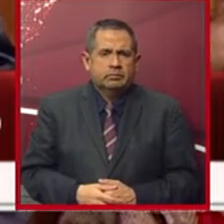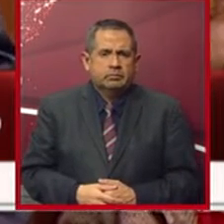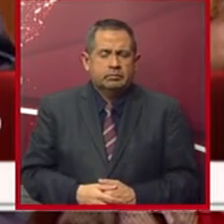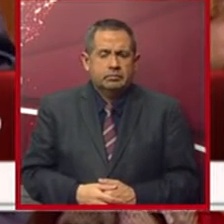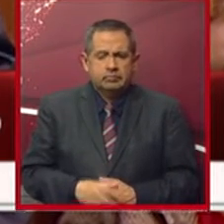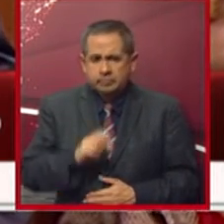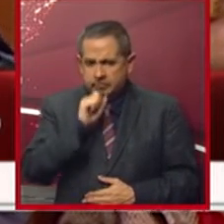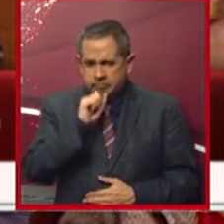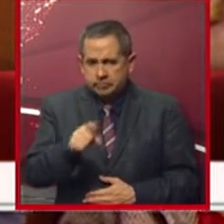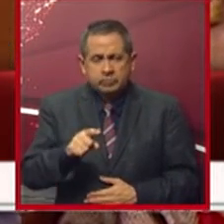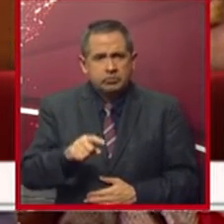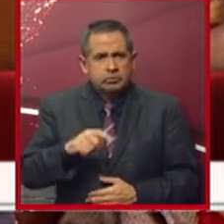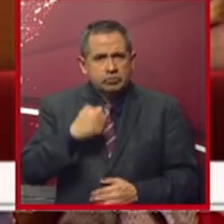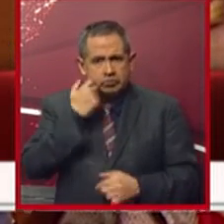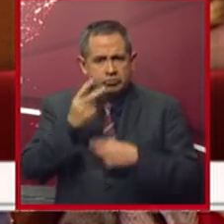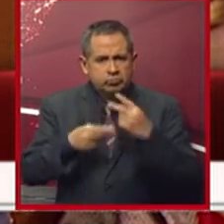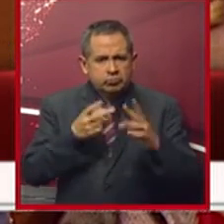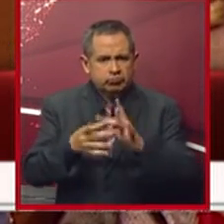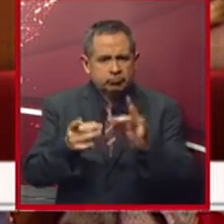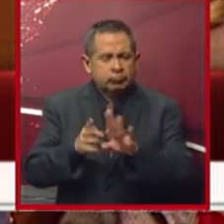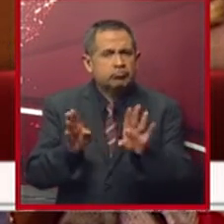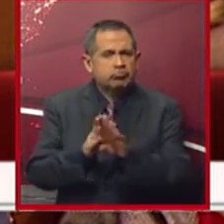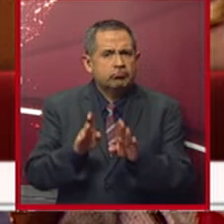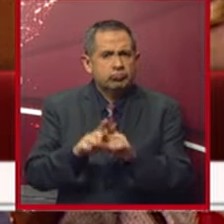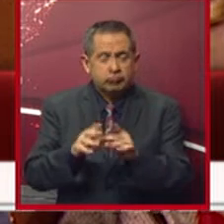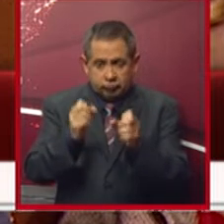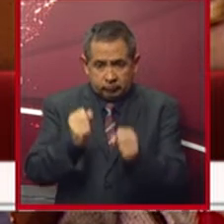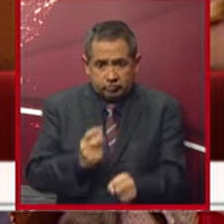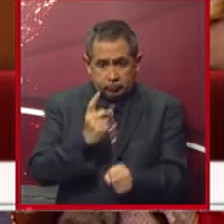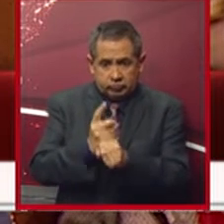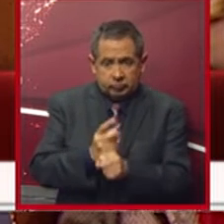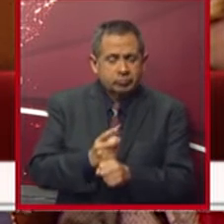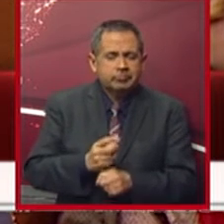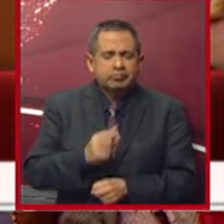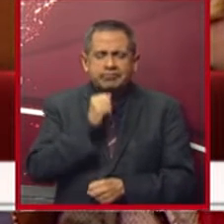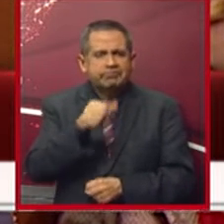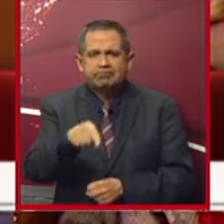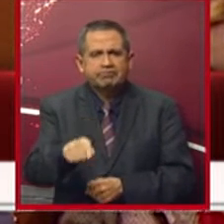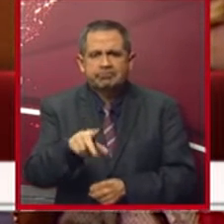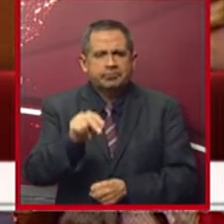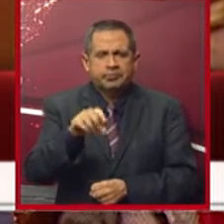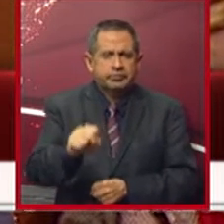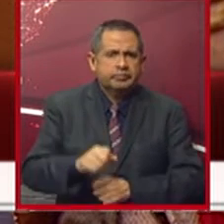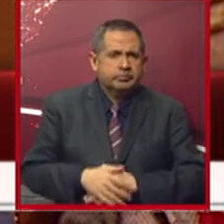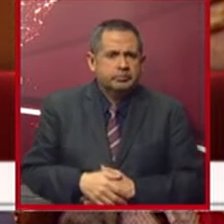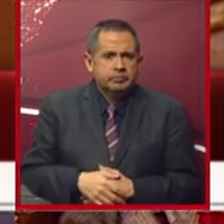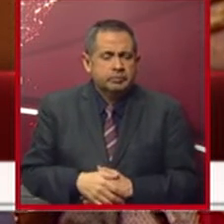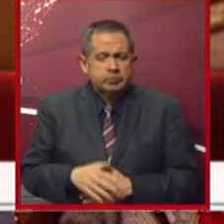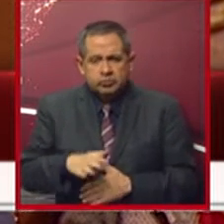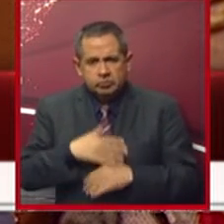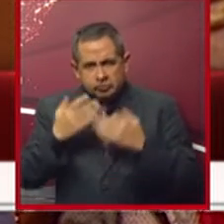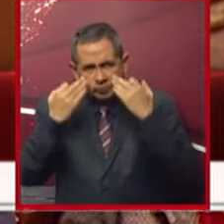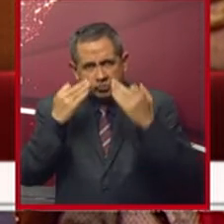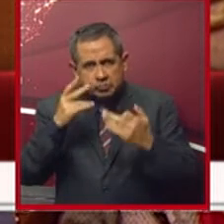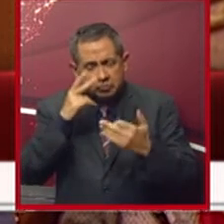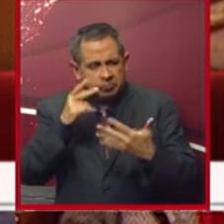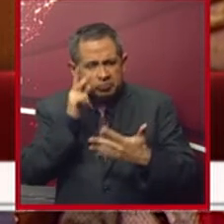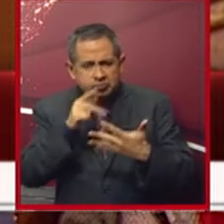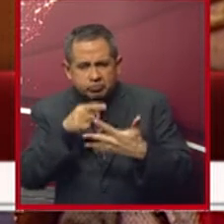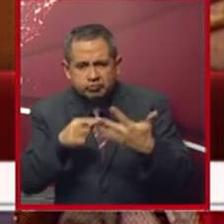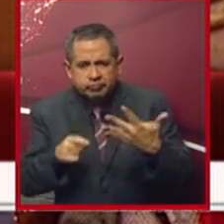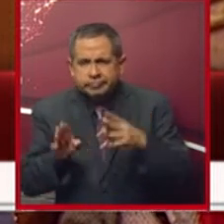Pero además, quiero decirles que no funcionará para traer seguridad y no funcionará porque la evidencia se